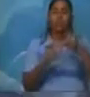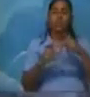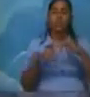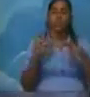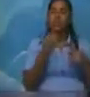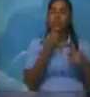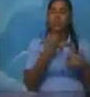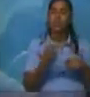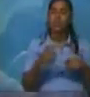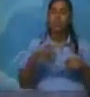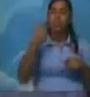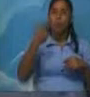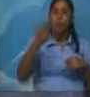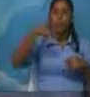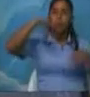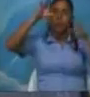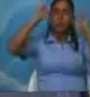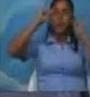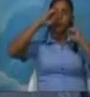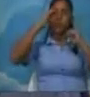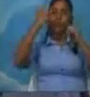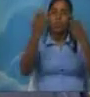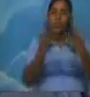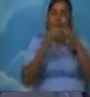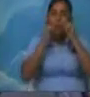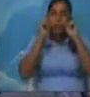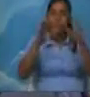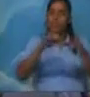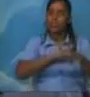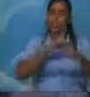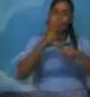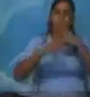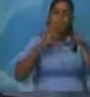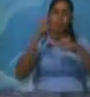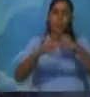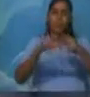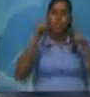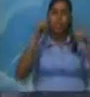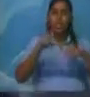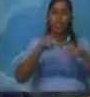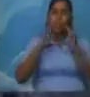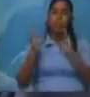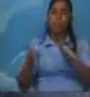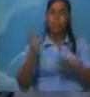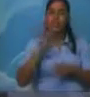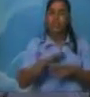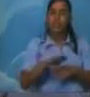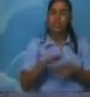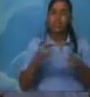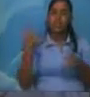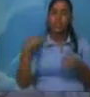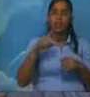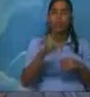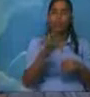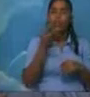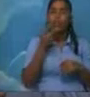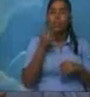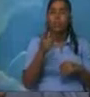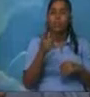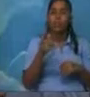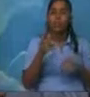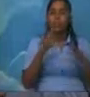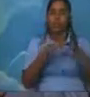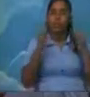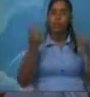bueno es cuando aprendemos y Dios nos da la bendición de ser multiplicado y aquí a mi lado derecho pues tenemos un ejemplo para